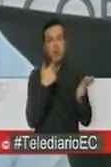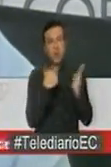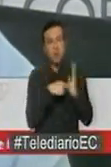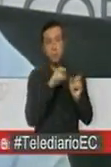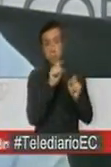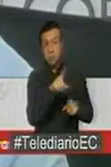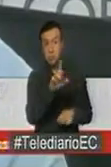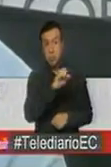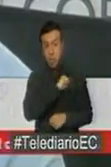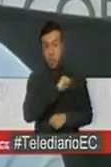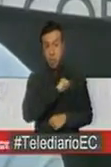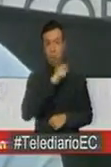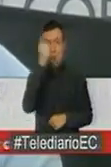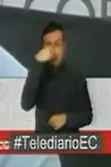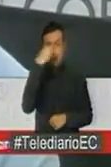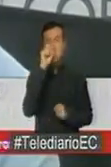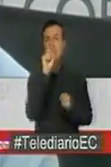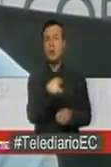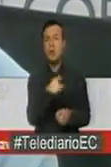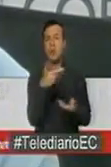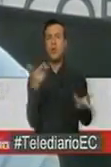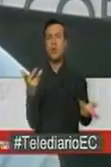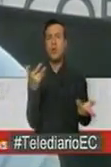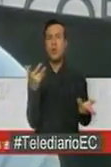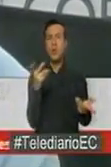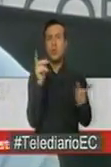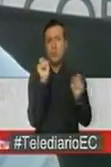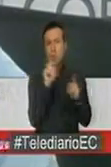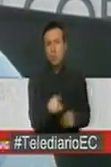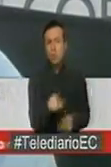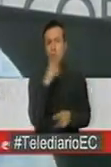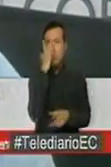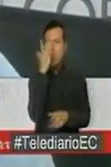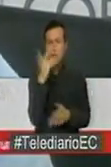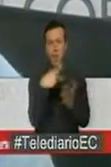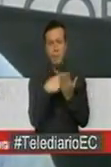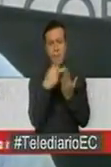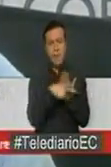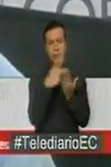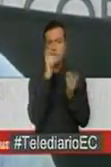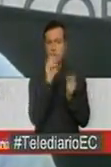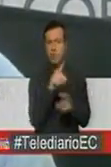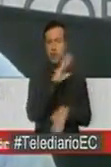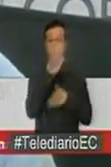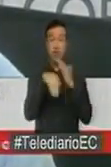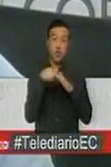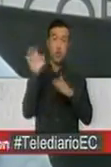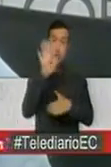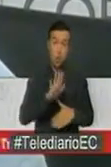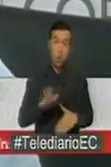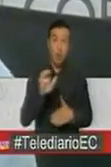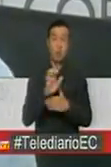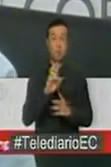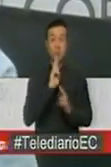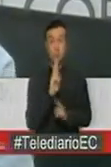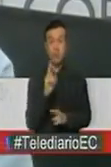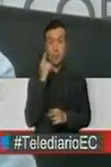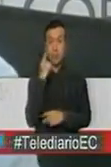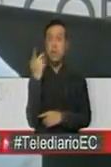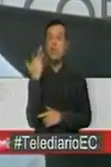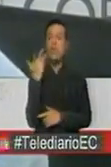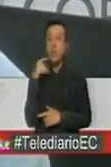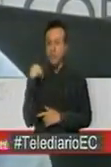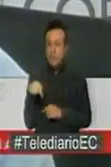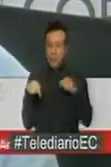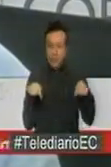si tenemos gripe, el estado de salud. ¿Cuál es el objetivo de este aplicativo móvil? Recibir información de todos los ecuatorianos, poder georreferenciar